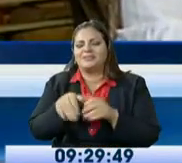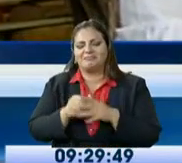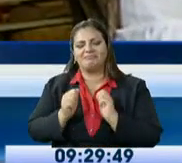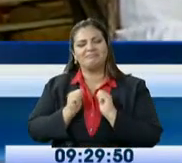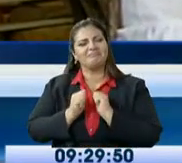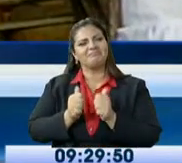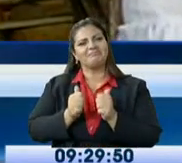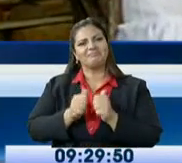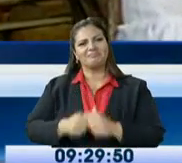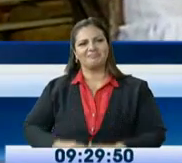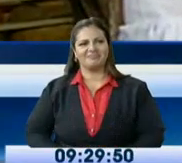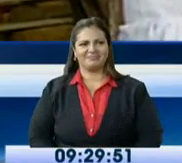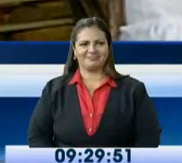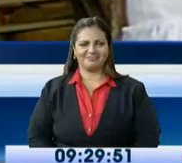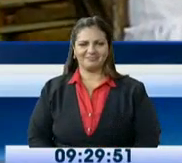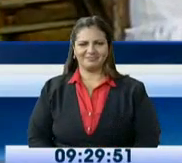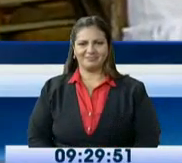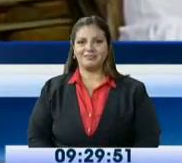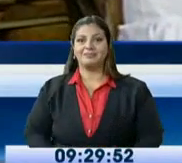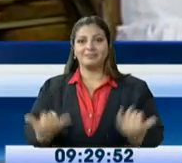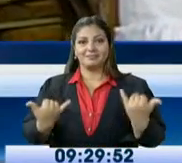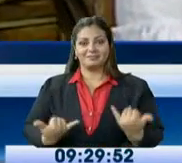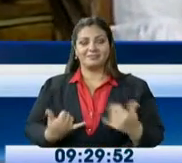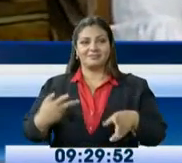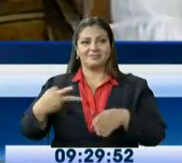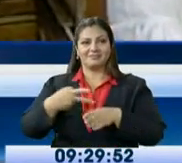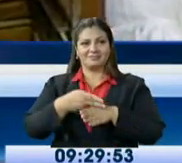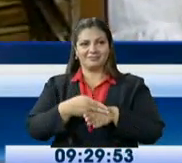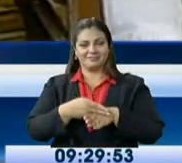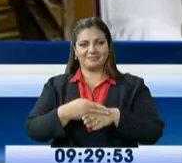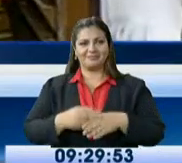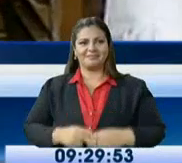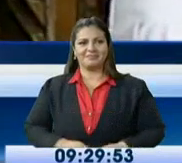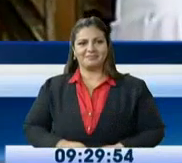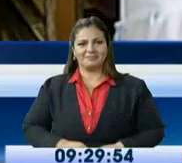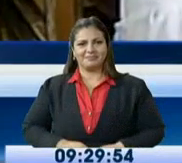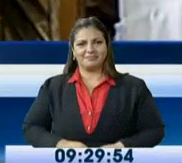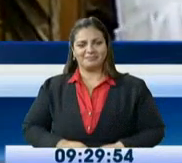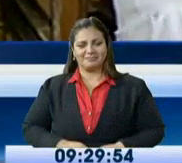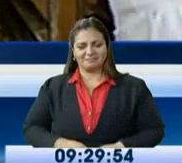bien. Bueno, es verdad. Tenemos que ir a un corte, ¿no? Nos vamos a un corte comercial, pero ya